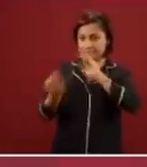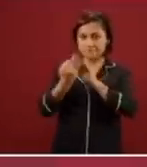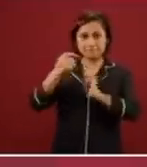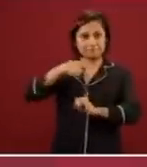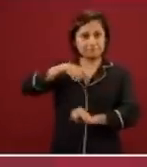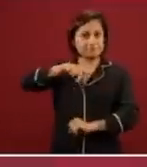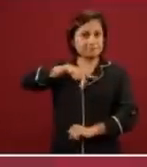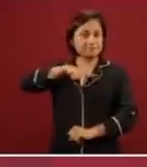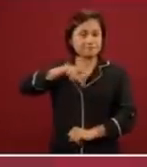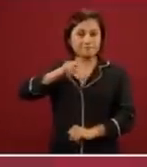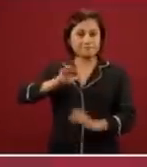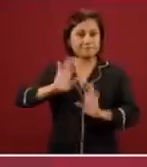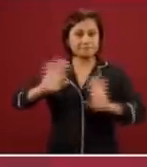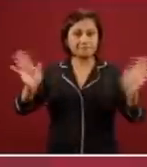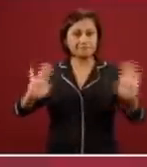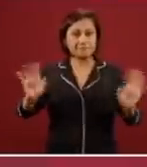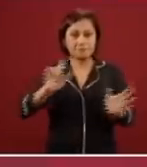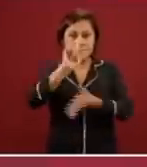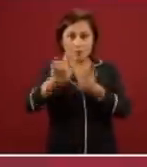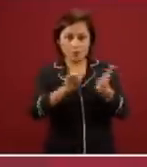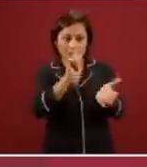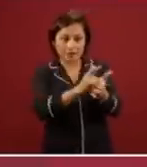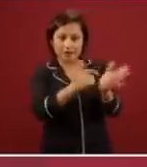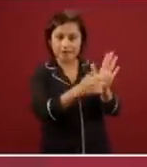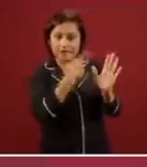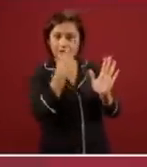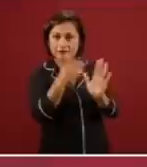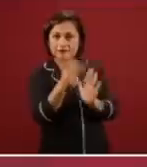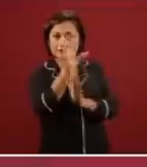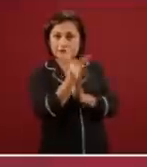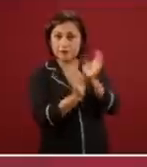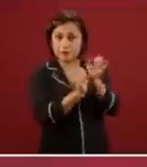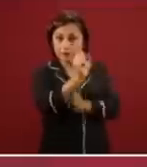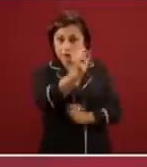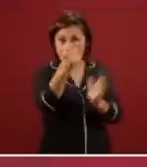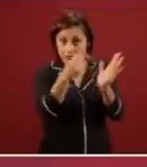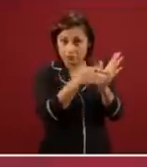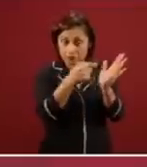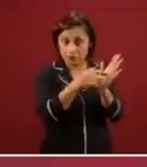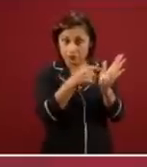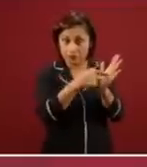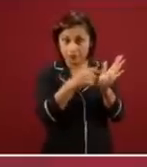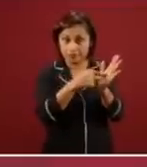Es que la Constitución, que no se cumplía